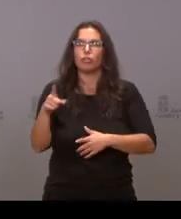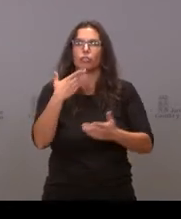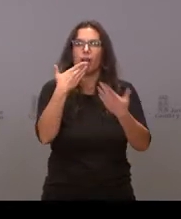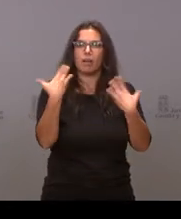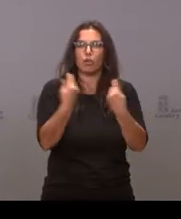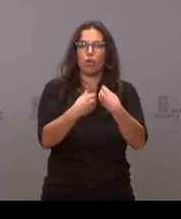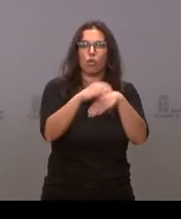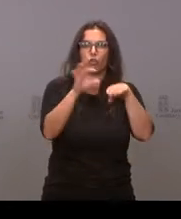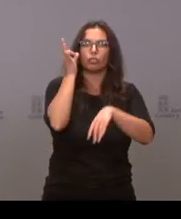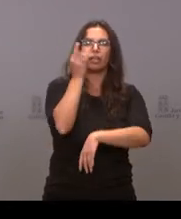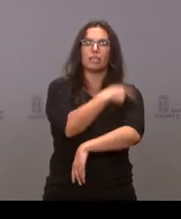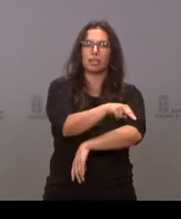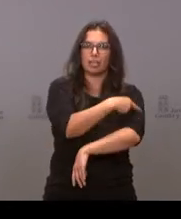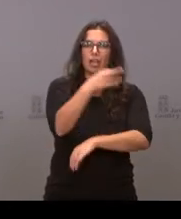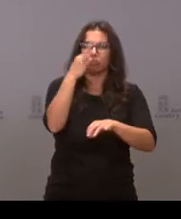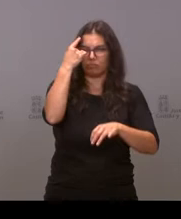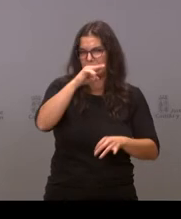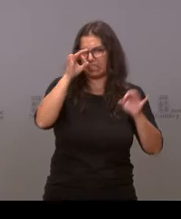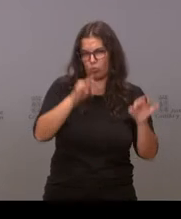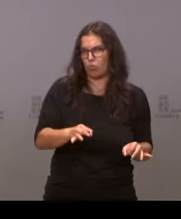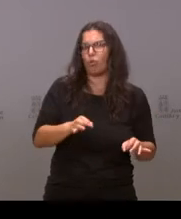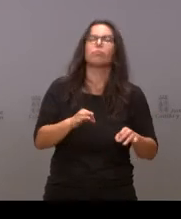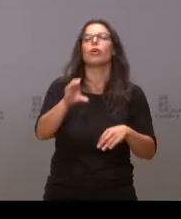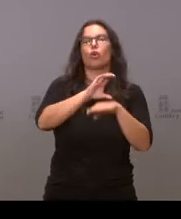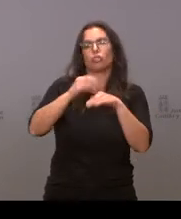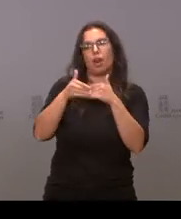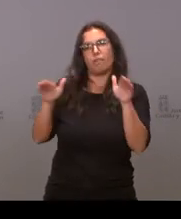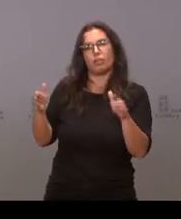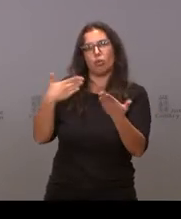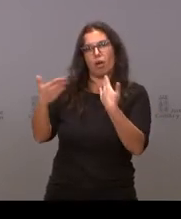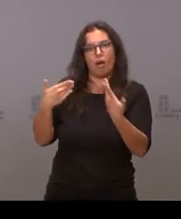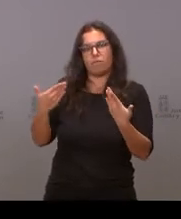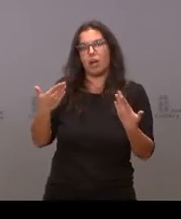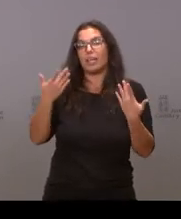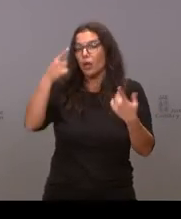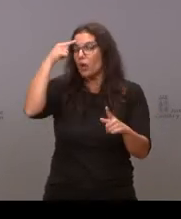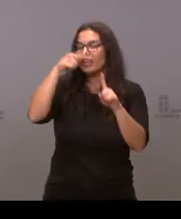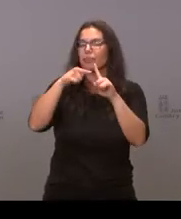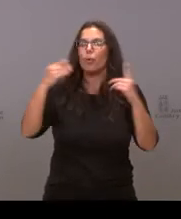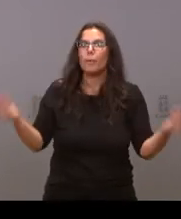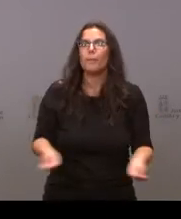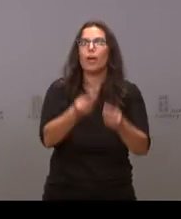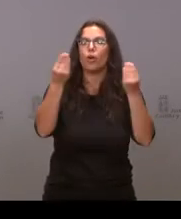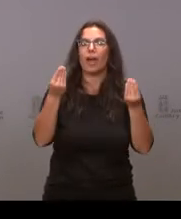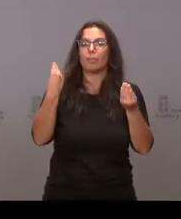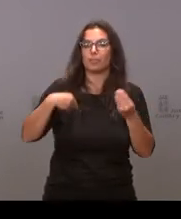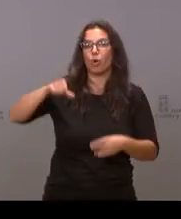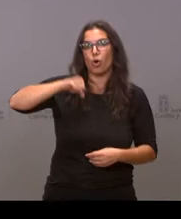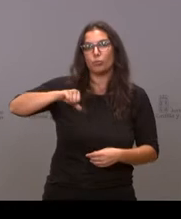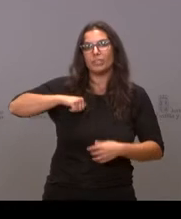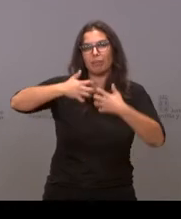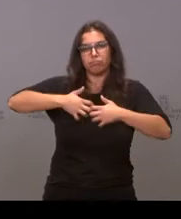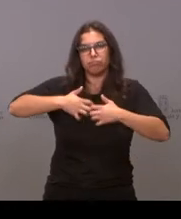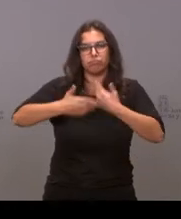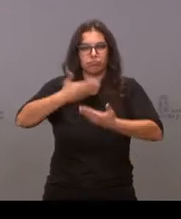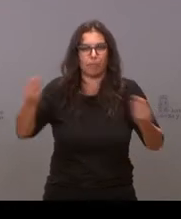convencido que la consejera se lo va a facilitar y yo creo que el objetivo es mejorar el funcionamiento del hospital de